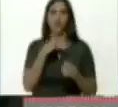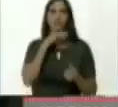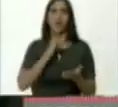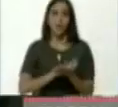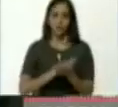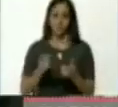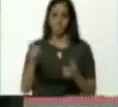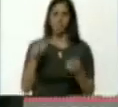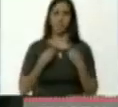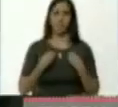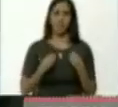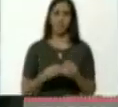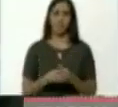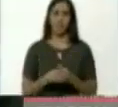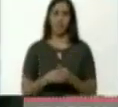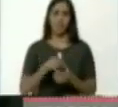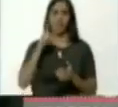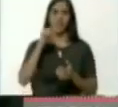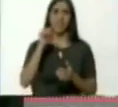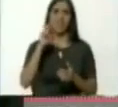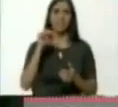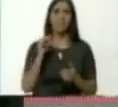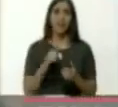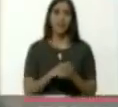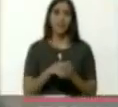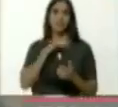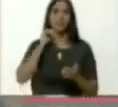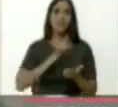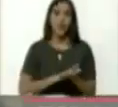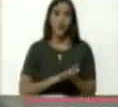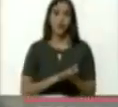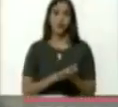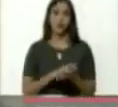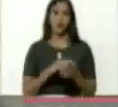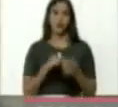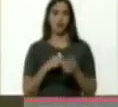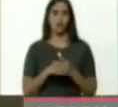muerto. Lázaro Forero y Henry Vivas que se murió.